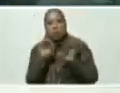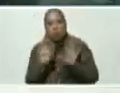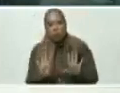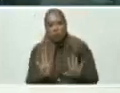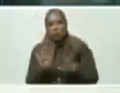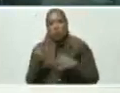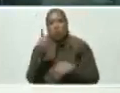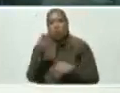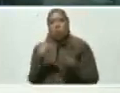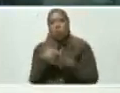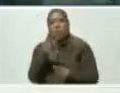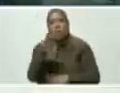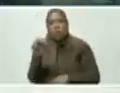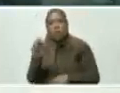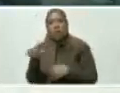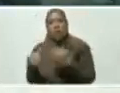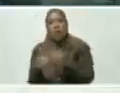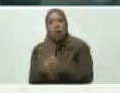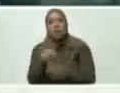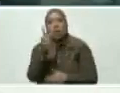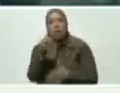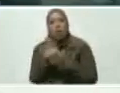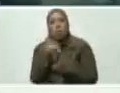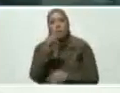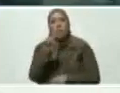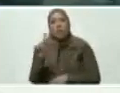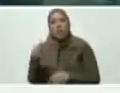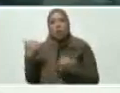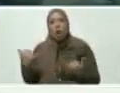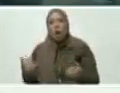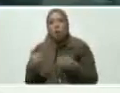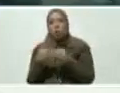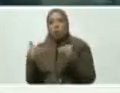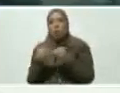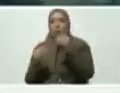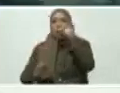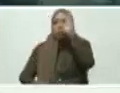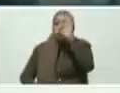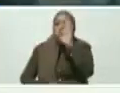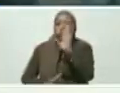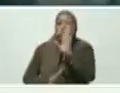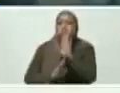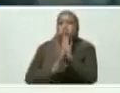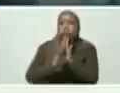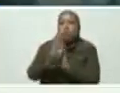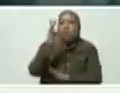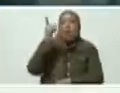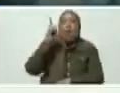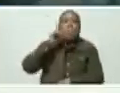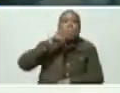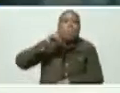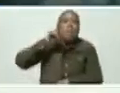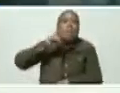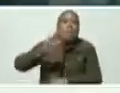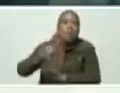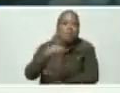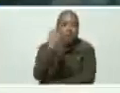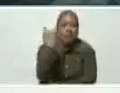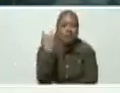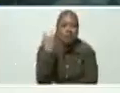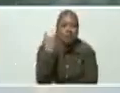de inescrupulosos a disparar el dólar paralelo de manera ficticia y falsa